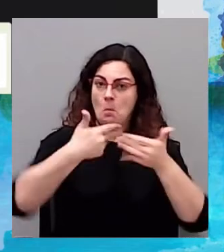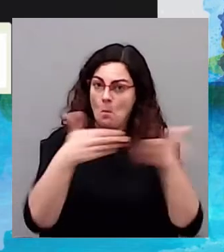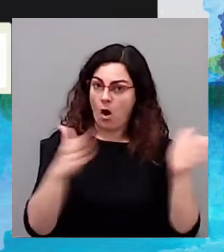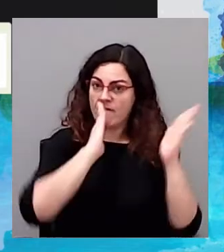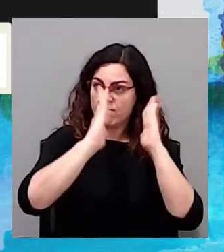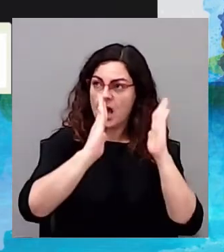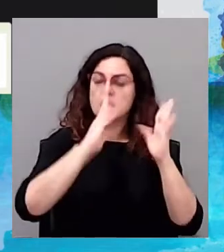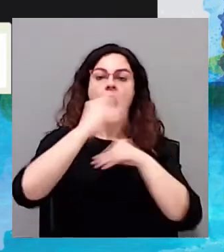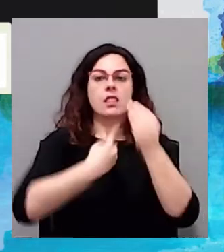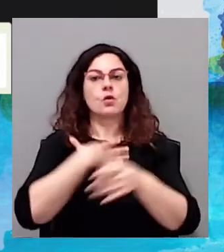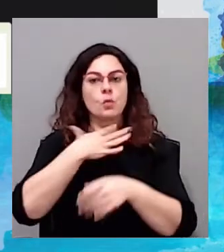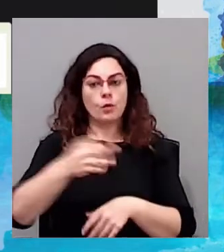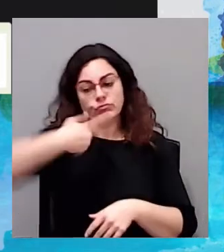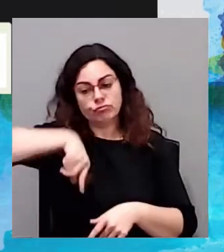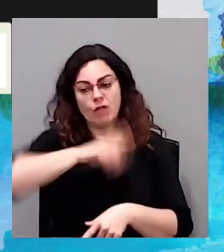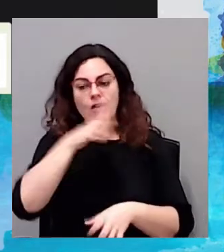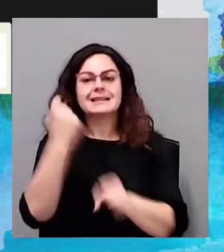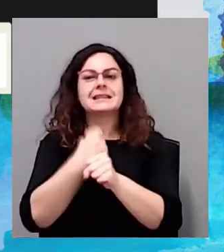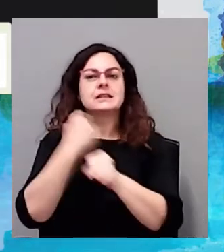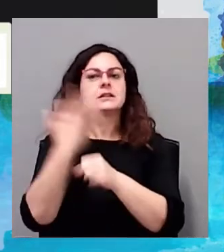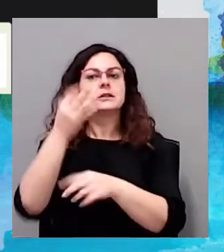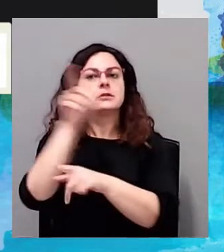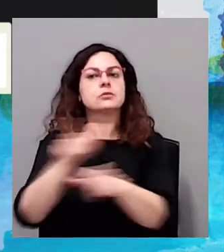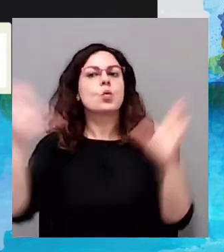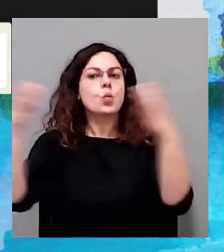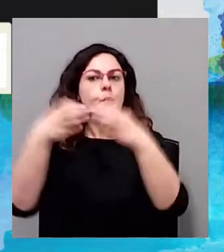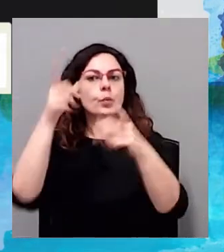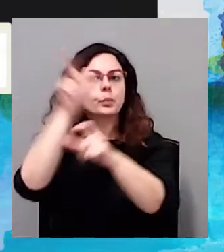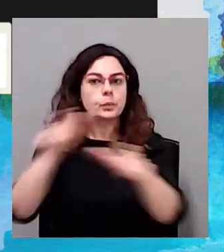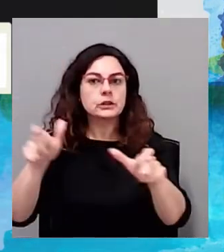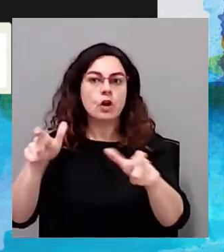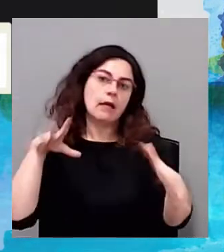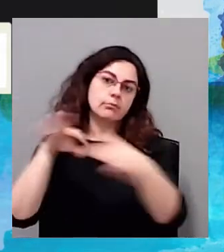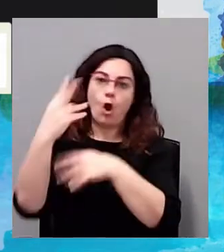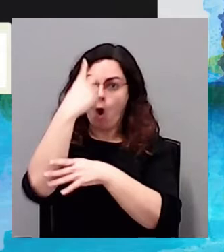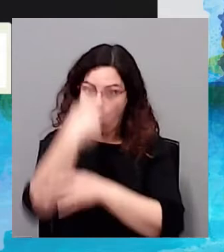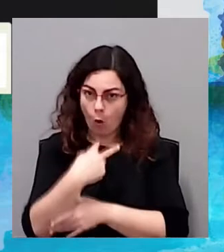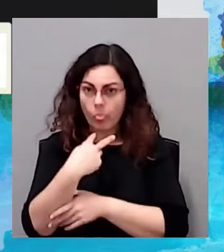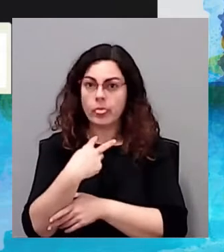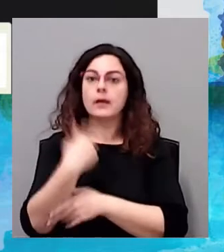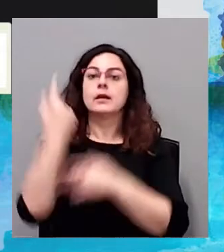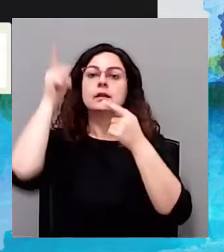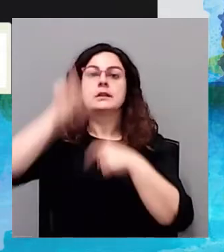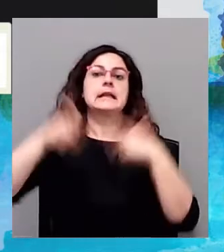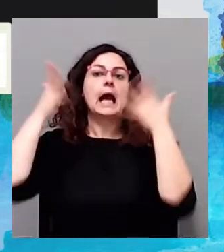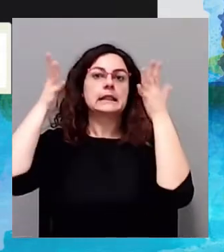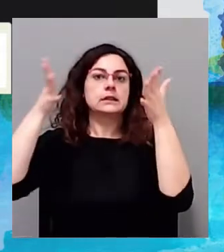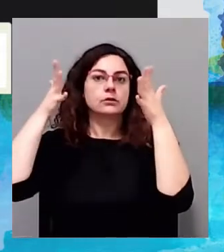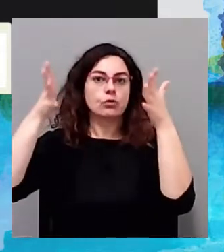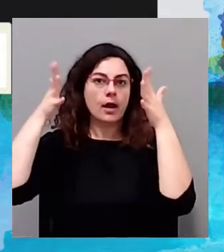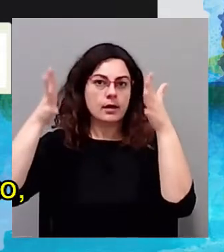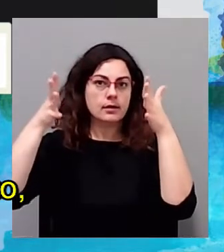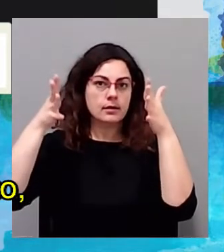trabajando ya con personas de la ONCE y asesores